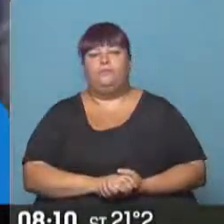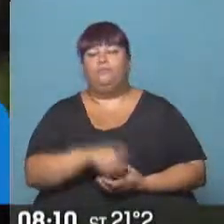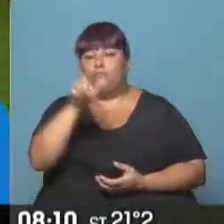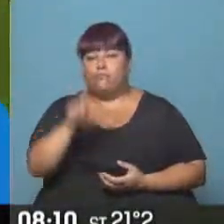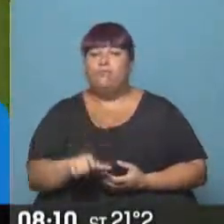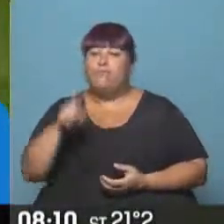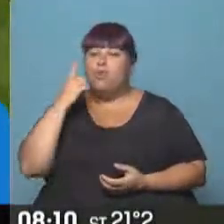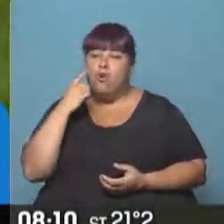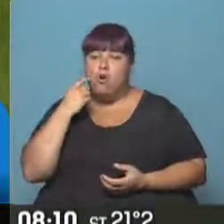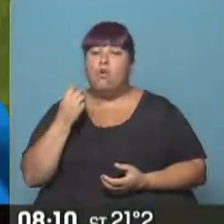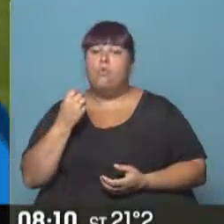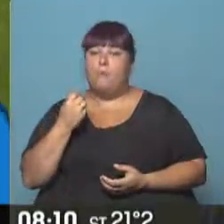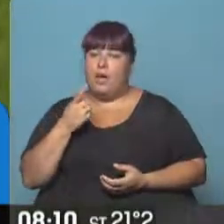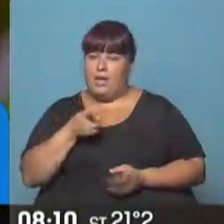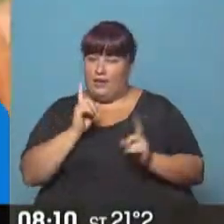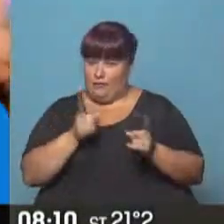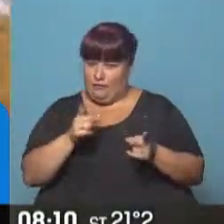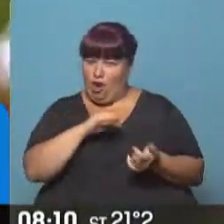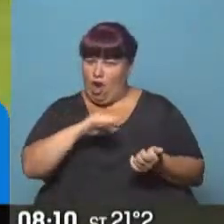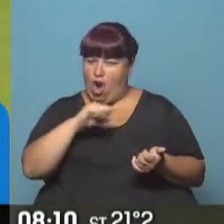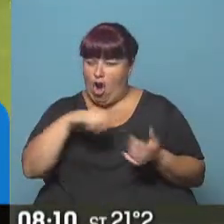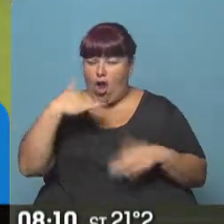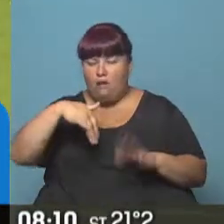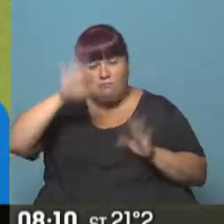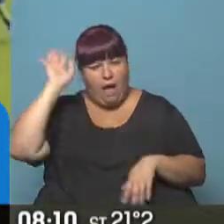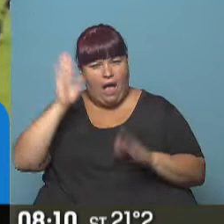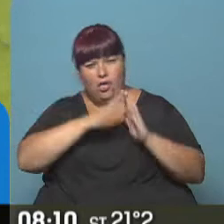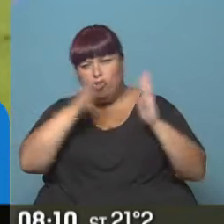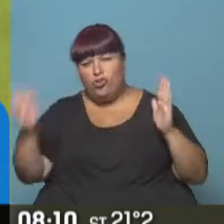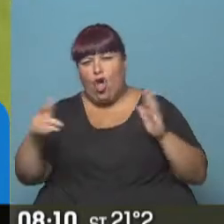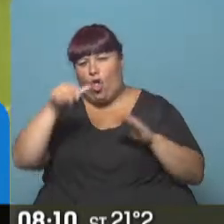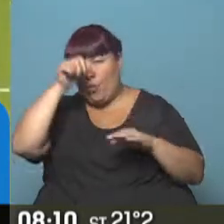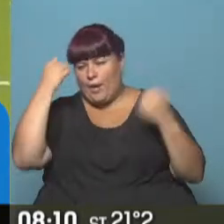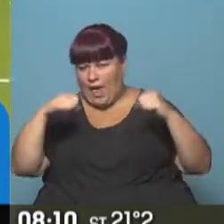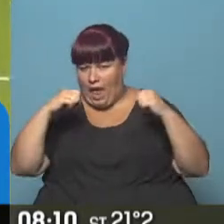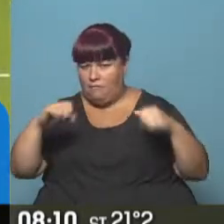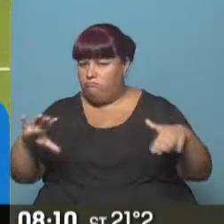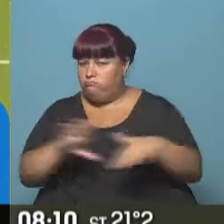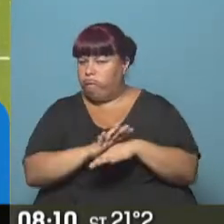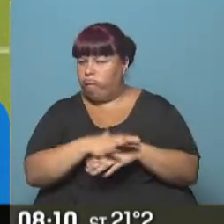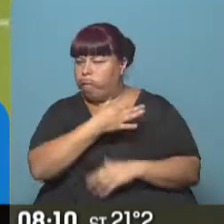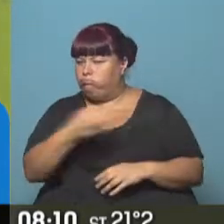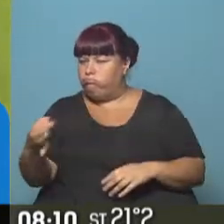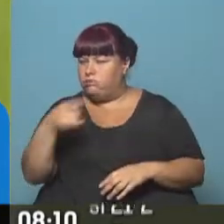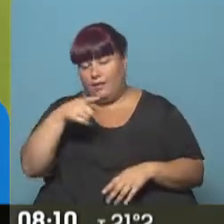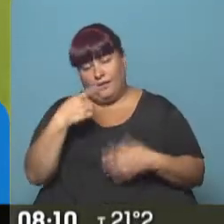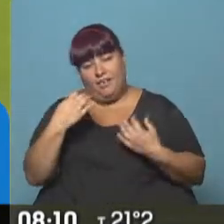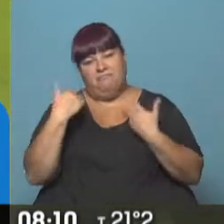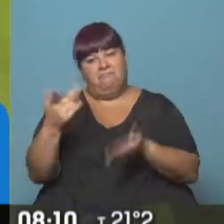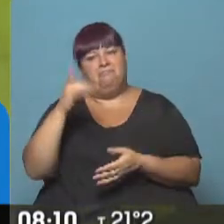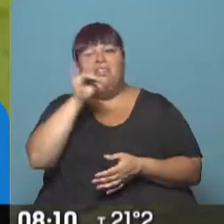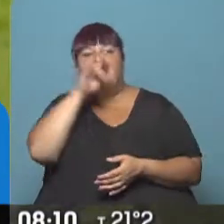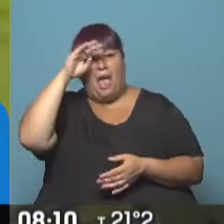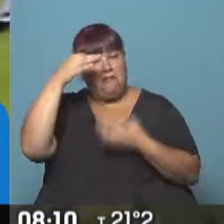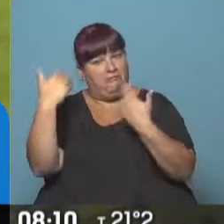que mantuvo su vigencia goleadora durante toda la pretemporada. Un acierto al que hay que darle la derecha a Marcelo